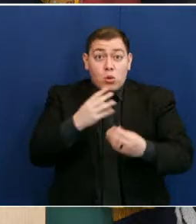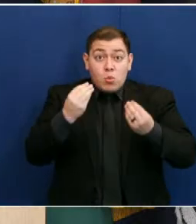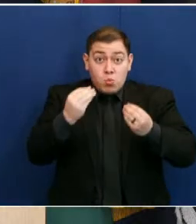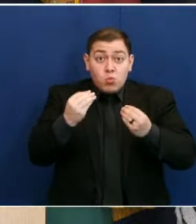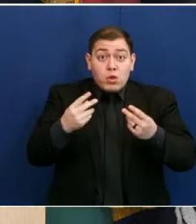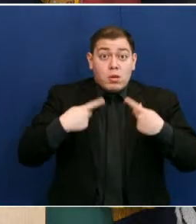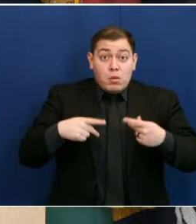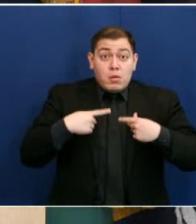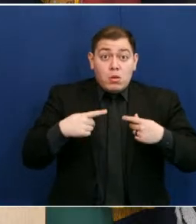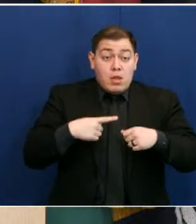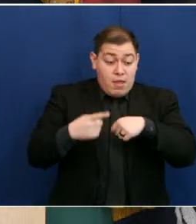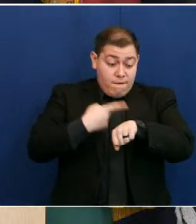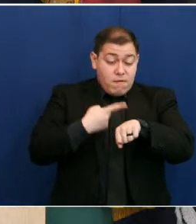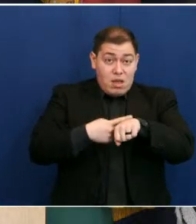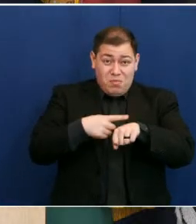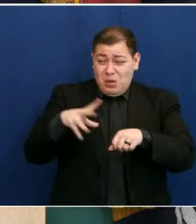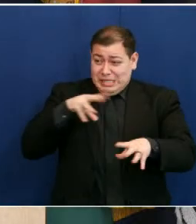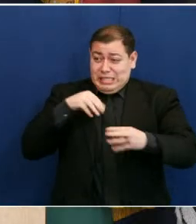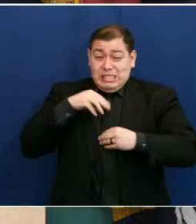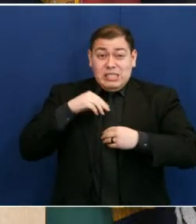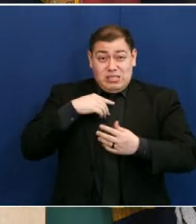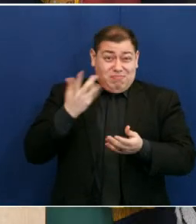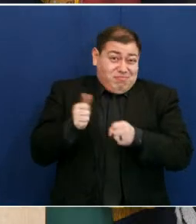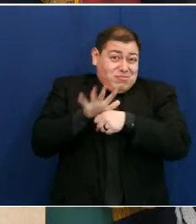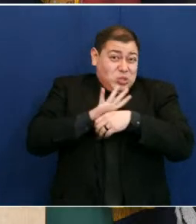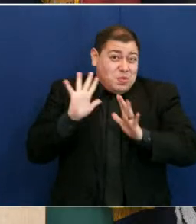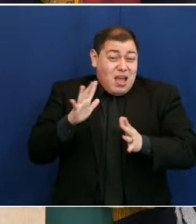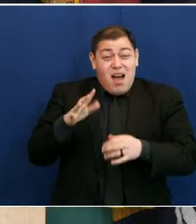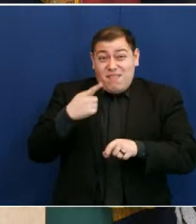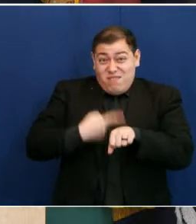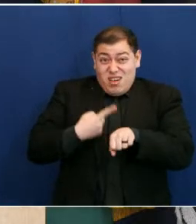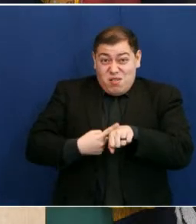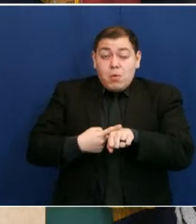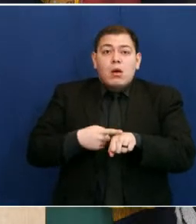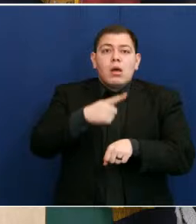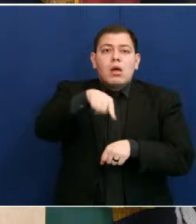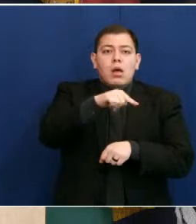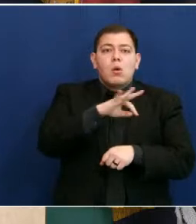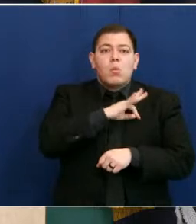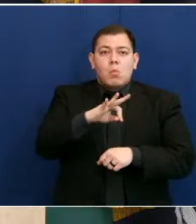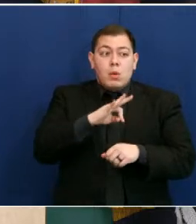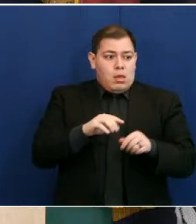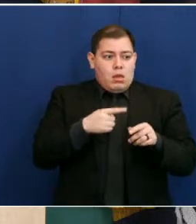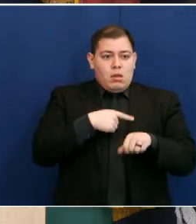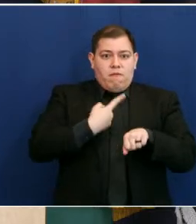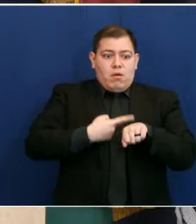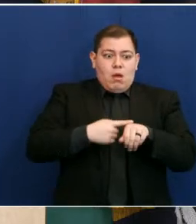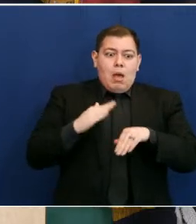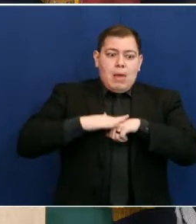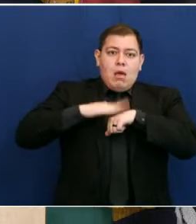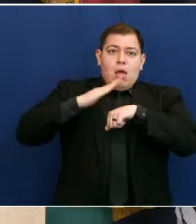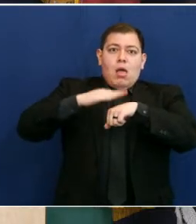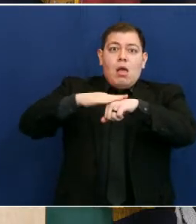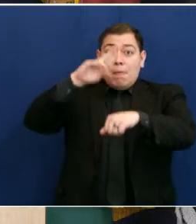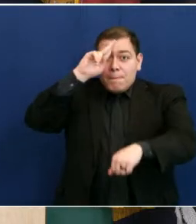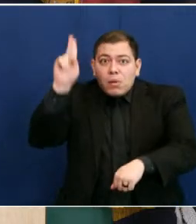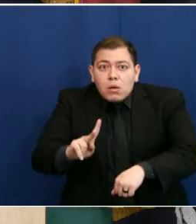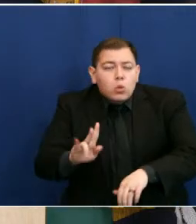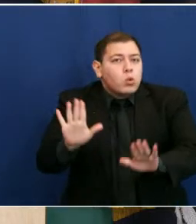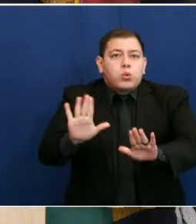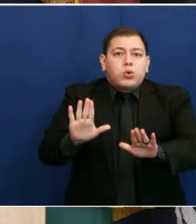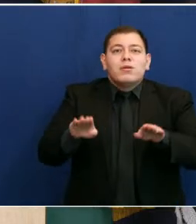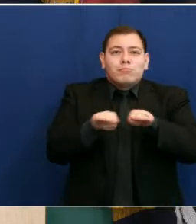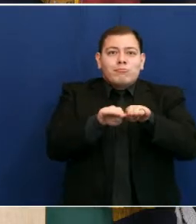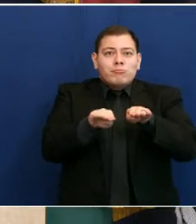hospitalización siguen ya estables. Es importante que aunque la gente se haya vacunado, sigan manteniendo su distancia, usen